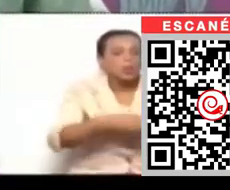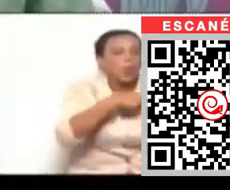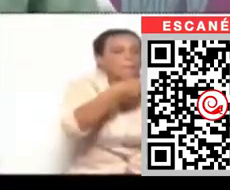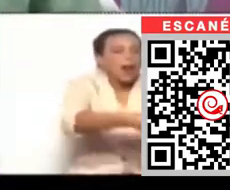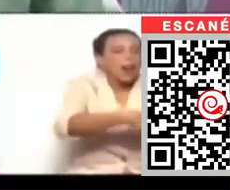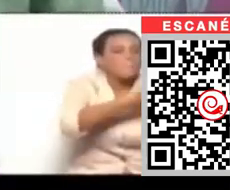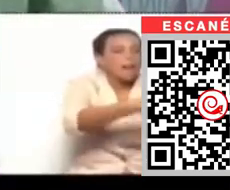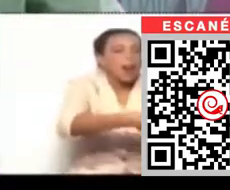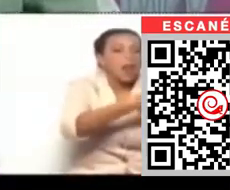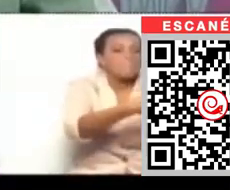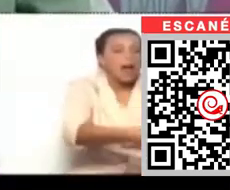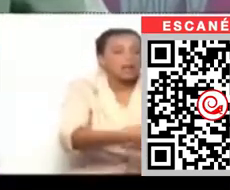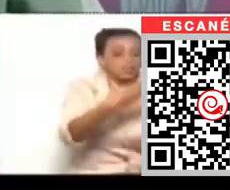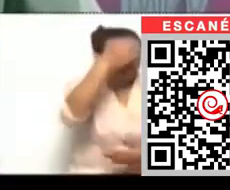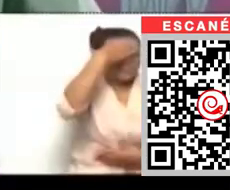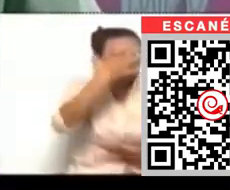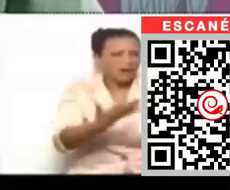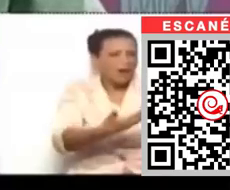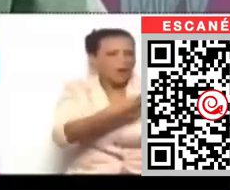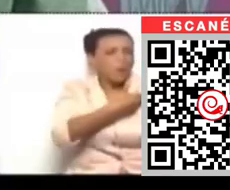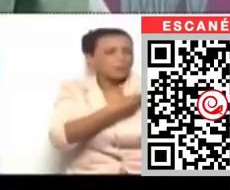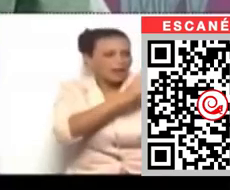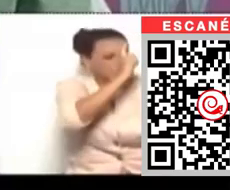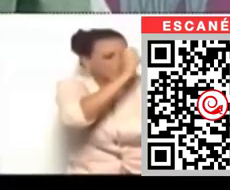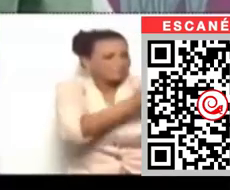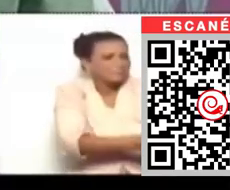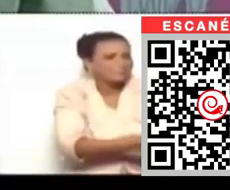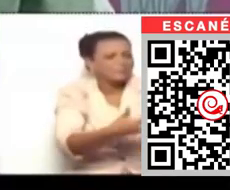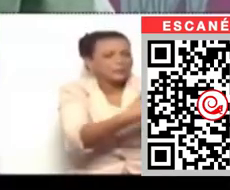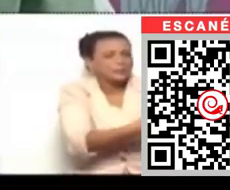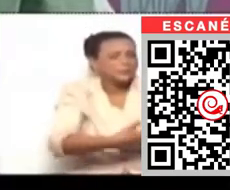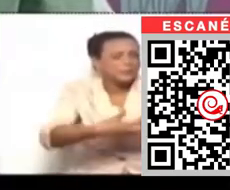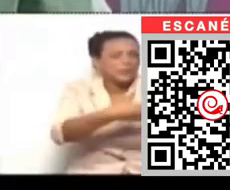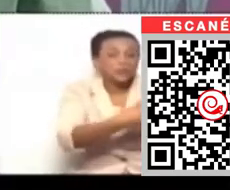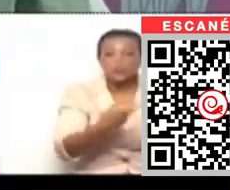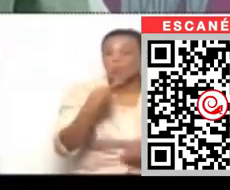son mercenarios de los gringos. No son